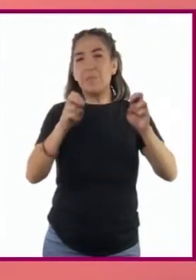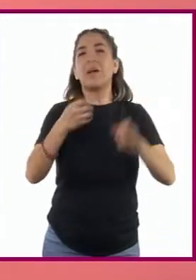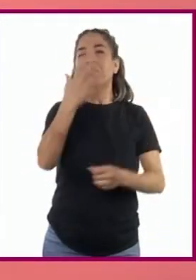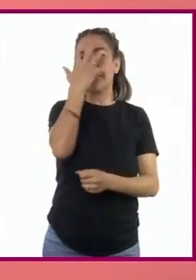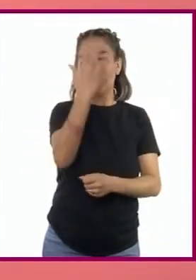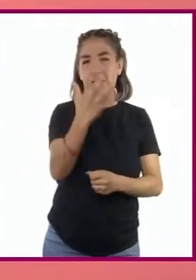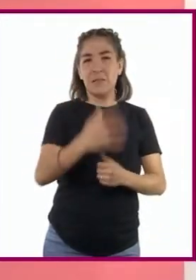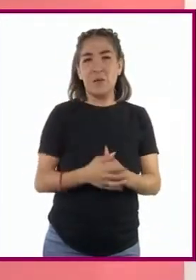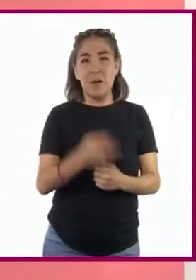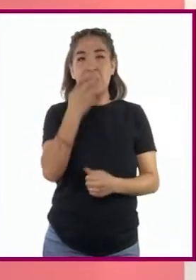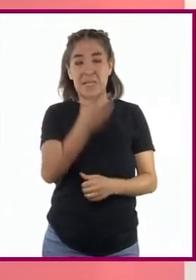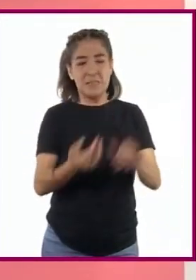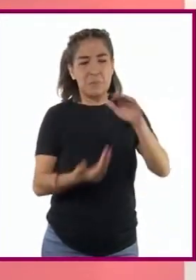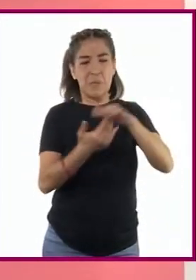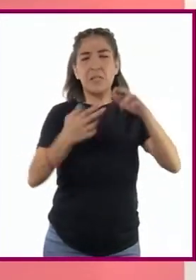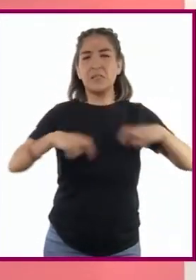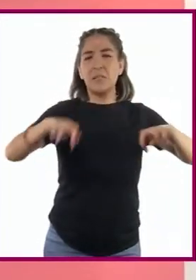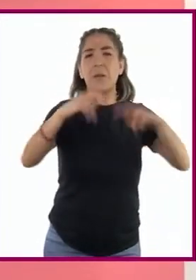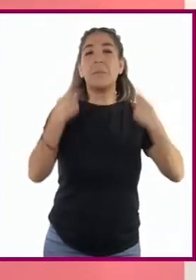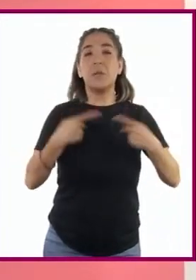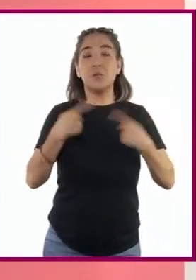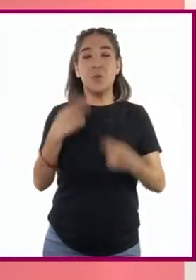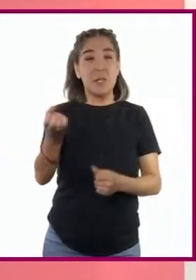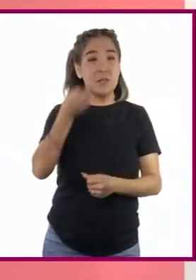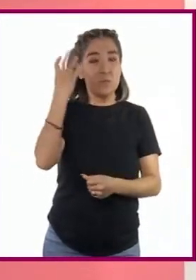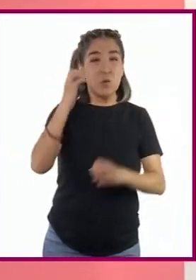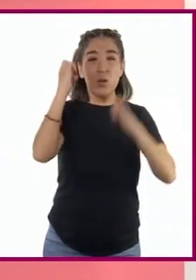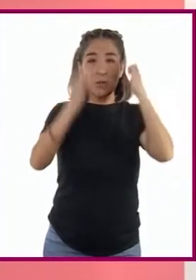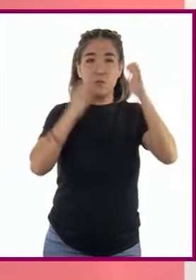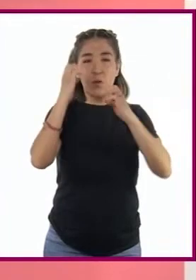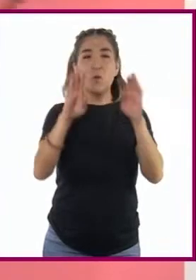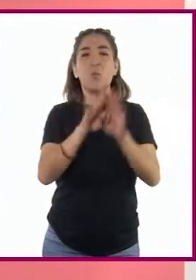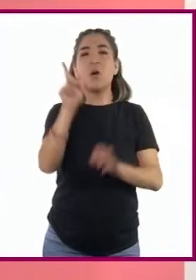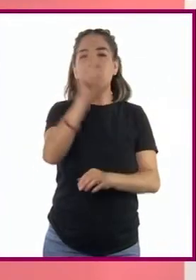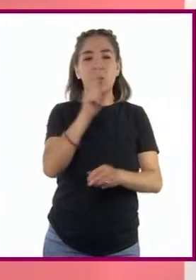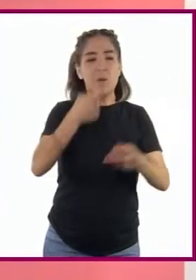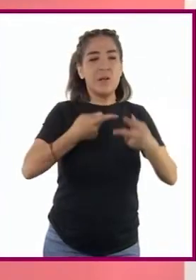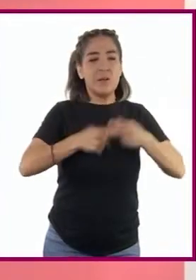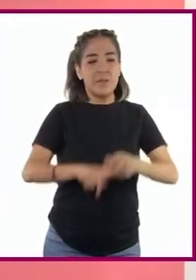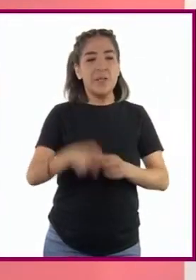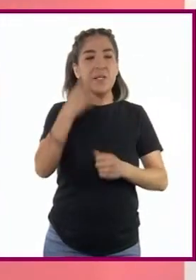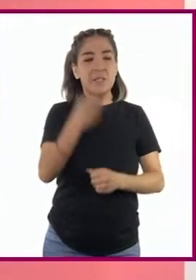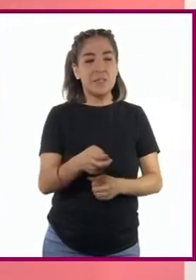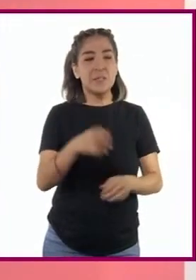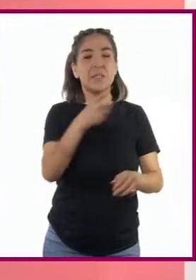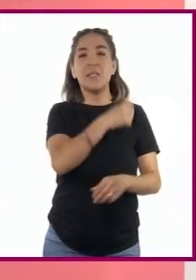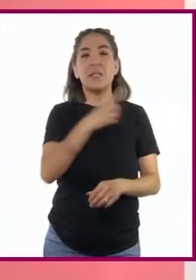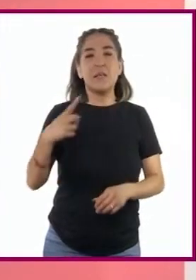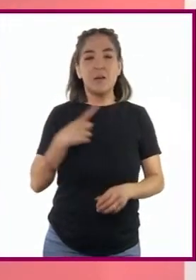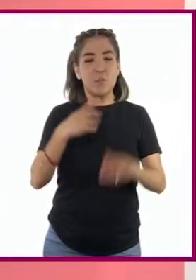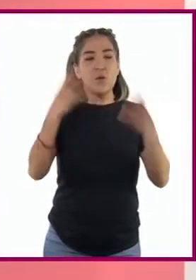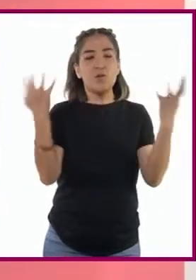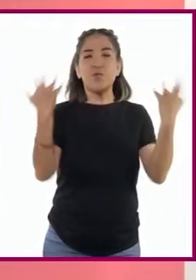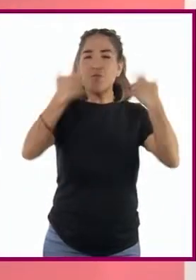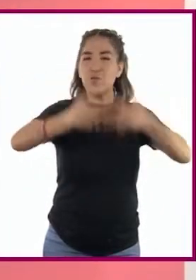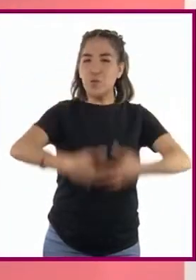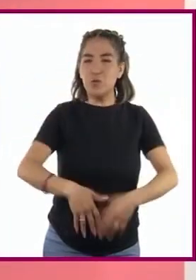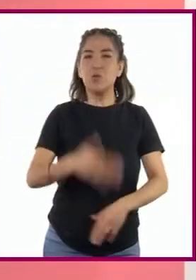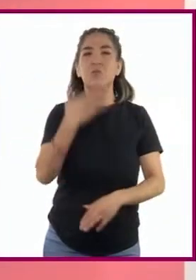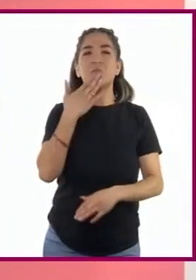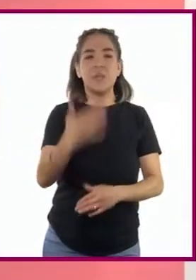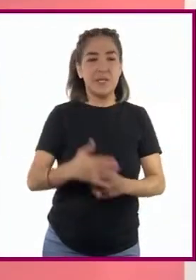mesa redonda, los expositores deben ocupar un lenguaje formal. Su discurso debe ser fluido y